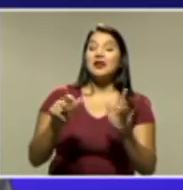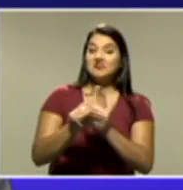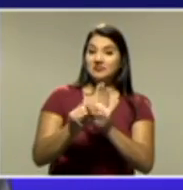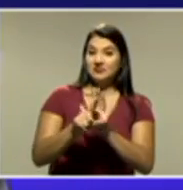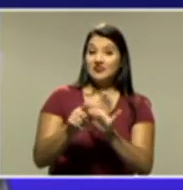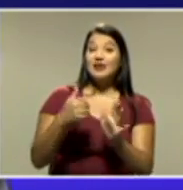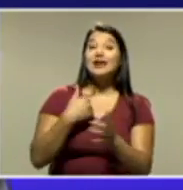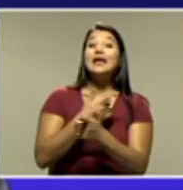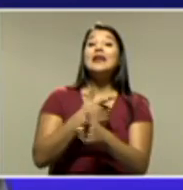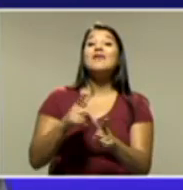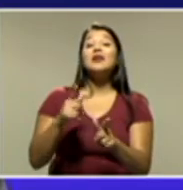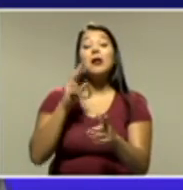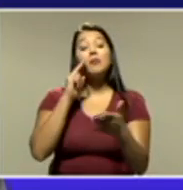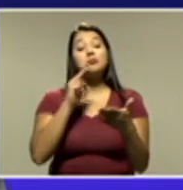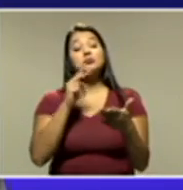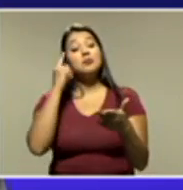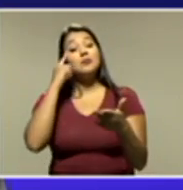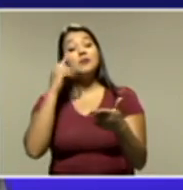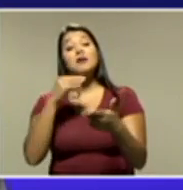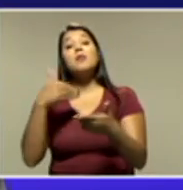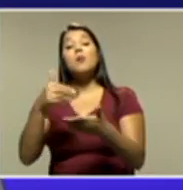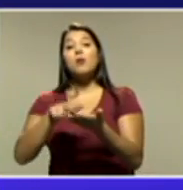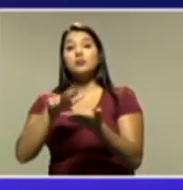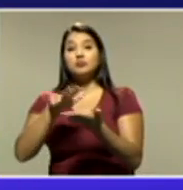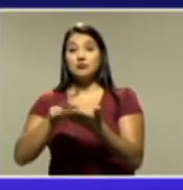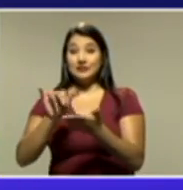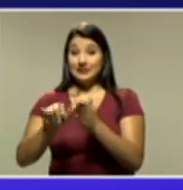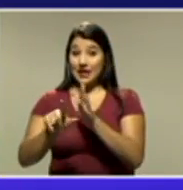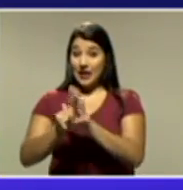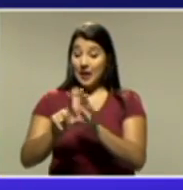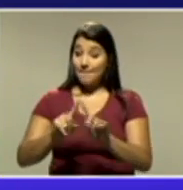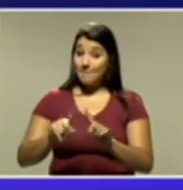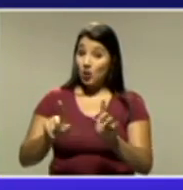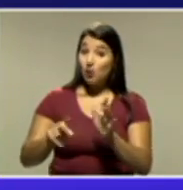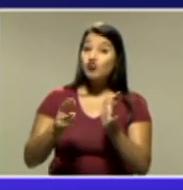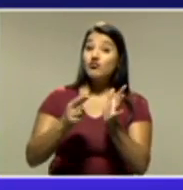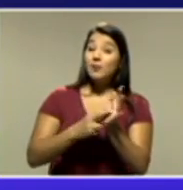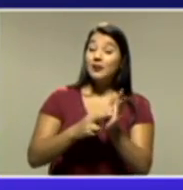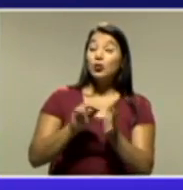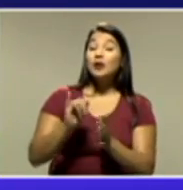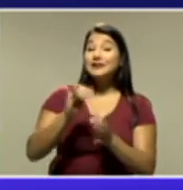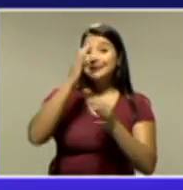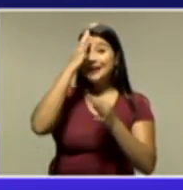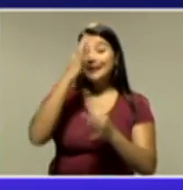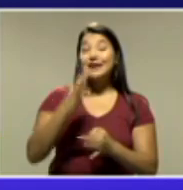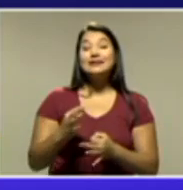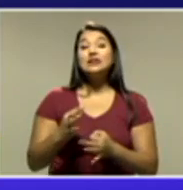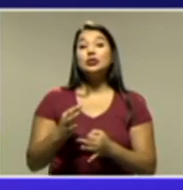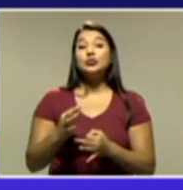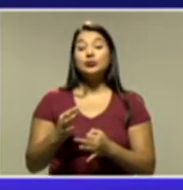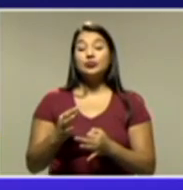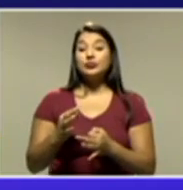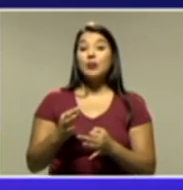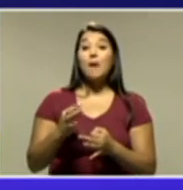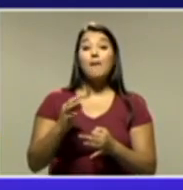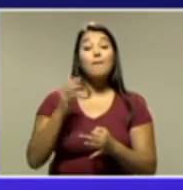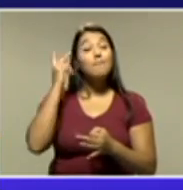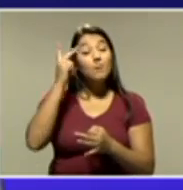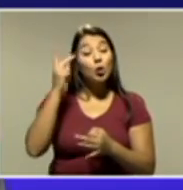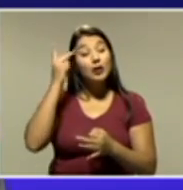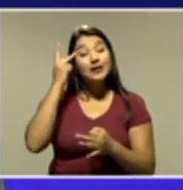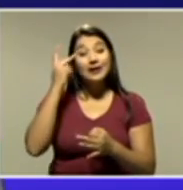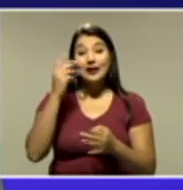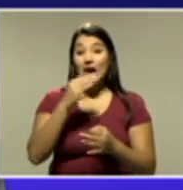eventualmente aprobar una legislación de esa naturaleza. Pero repito, es una decisión de política